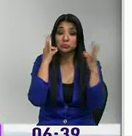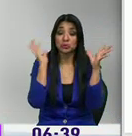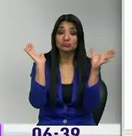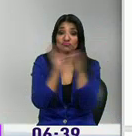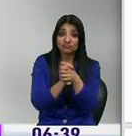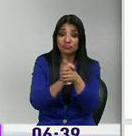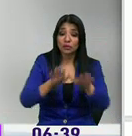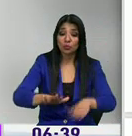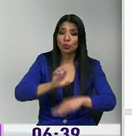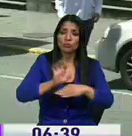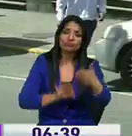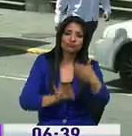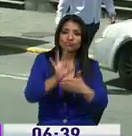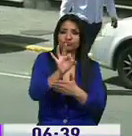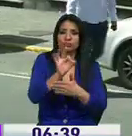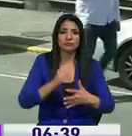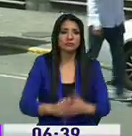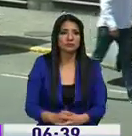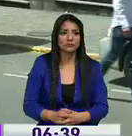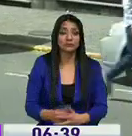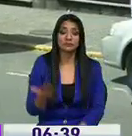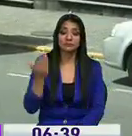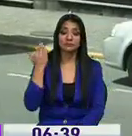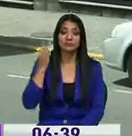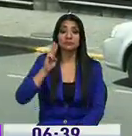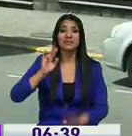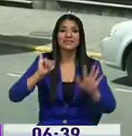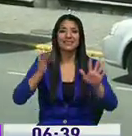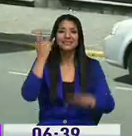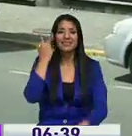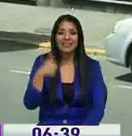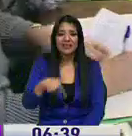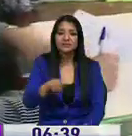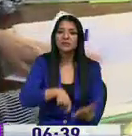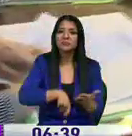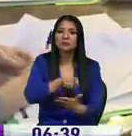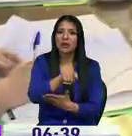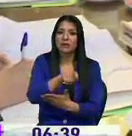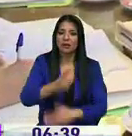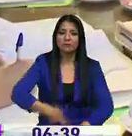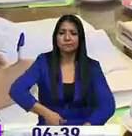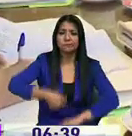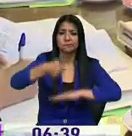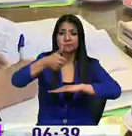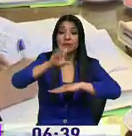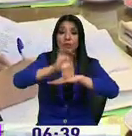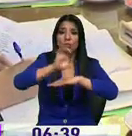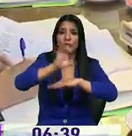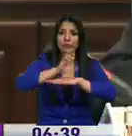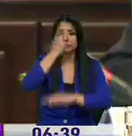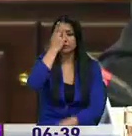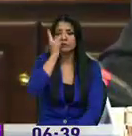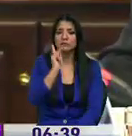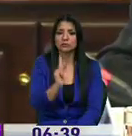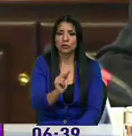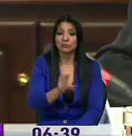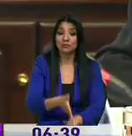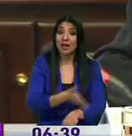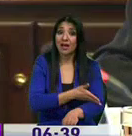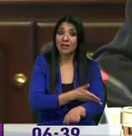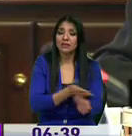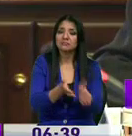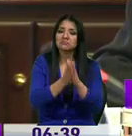ecuador' la publicación se hace 26 días después de su aprobación luego de que el más alto tribunal del ecuador resolvía recursos planteados